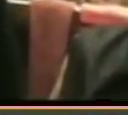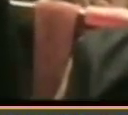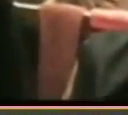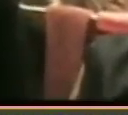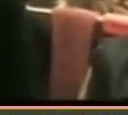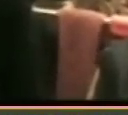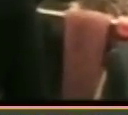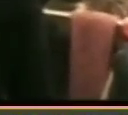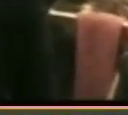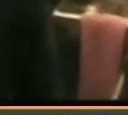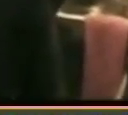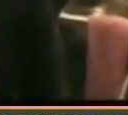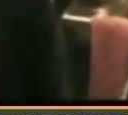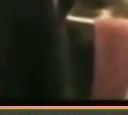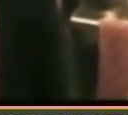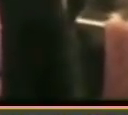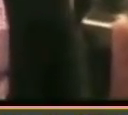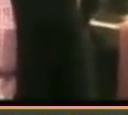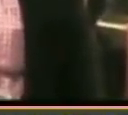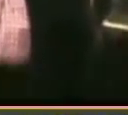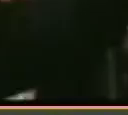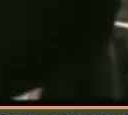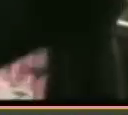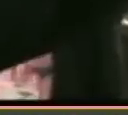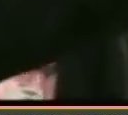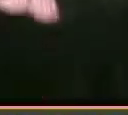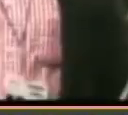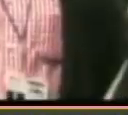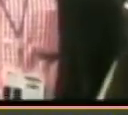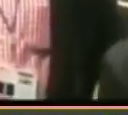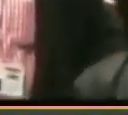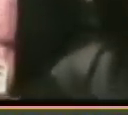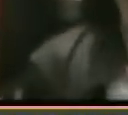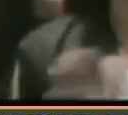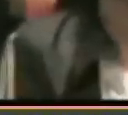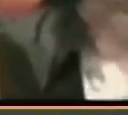Deseo un feliz retorno a la patria y... Amén, gracias.